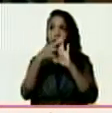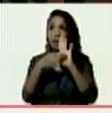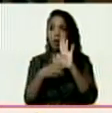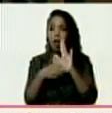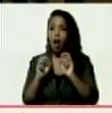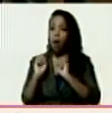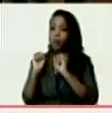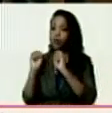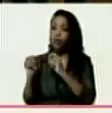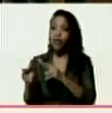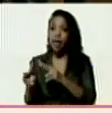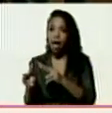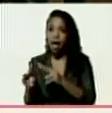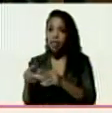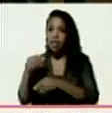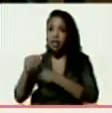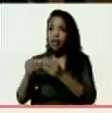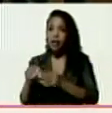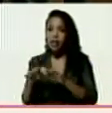de abstenerse,